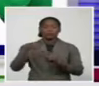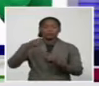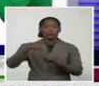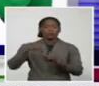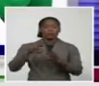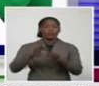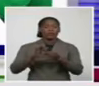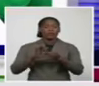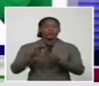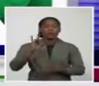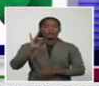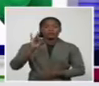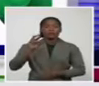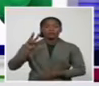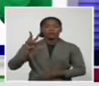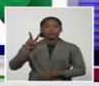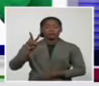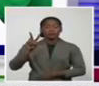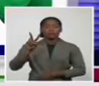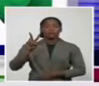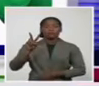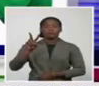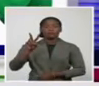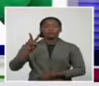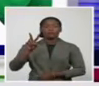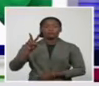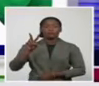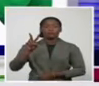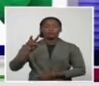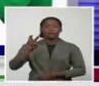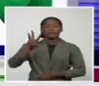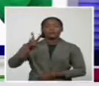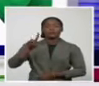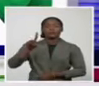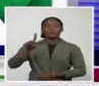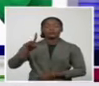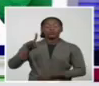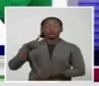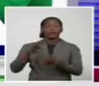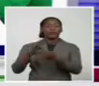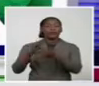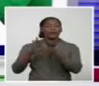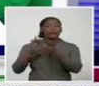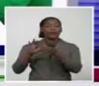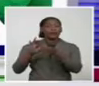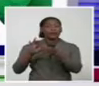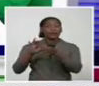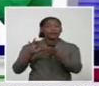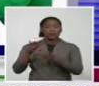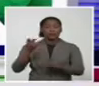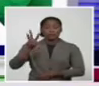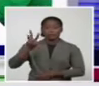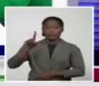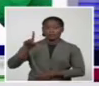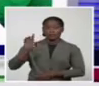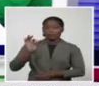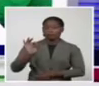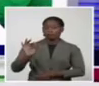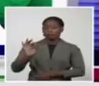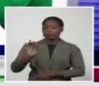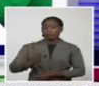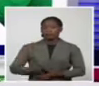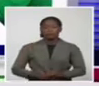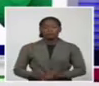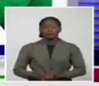72, uno más que ayer. 31 críticos, 4 más que ayer, y